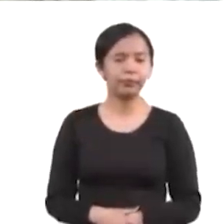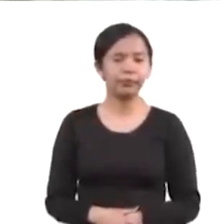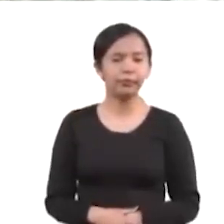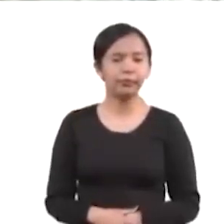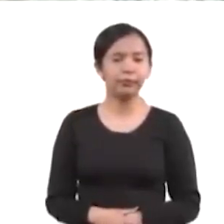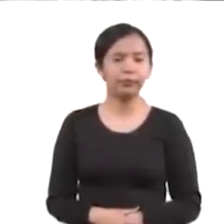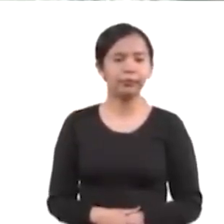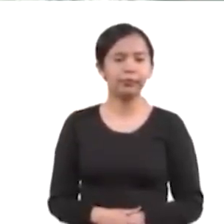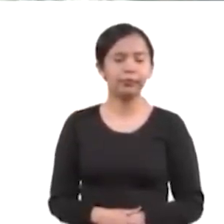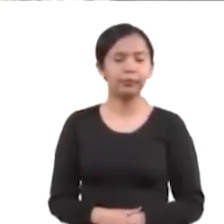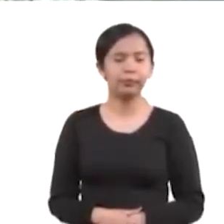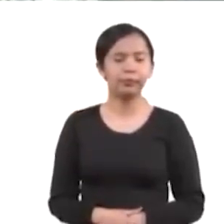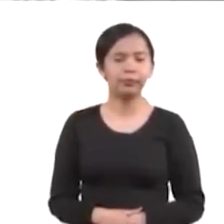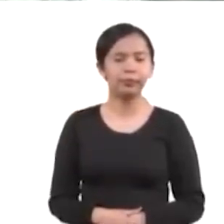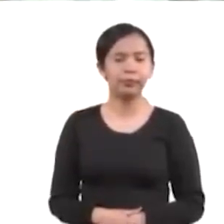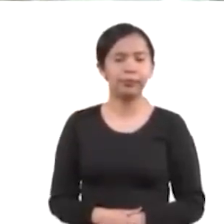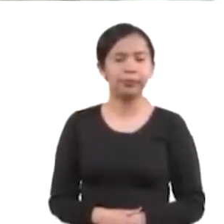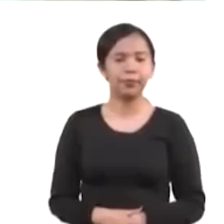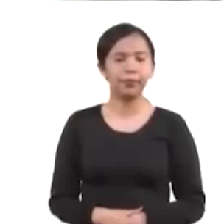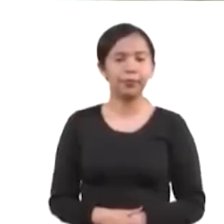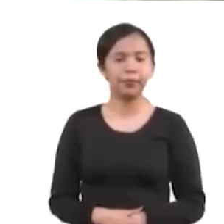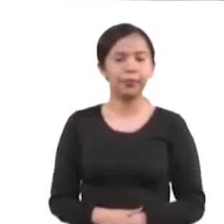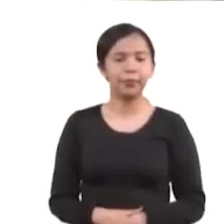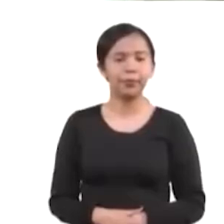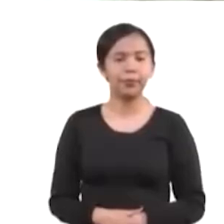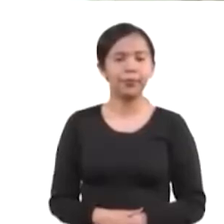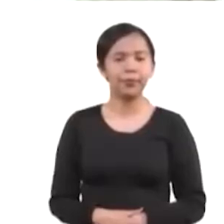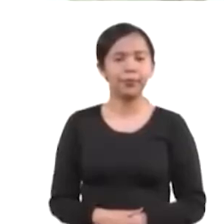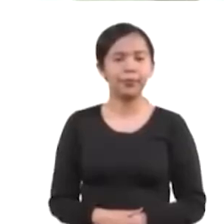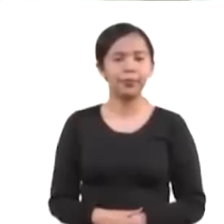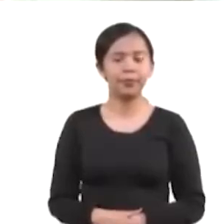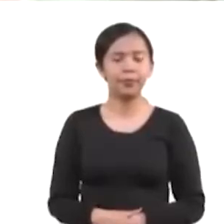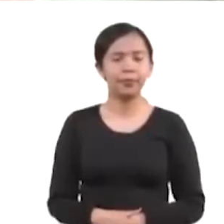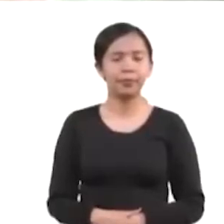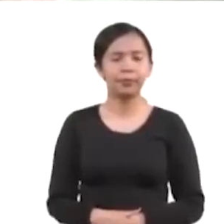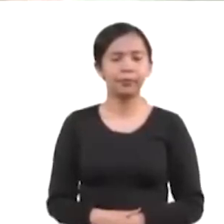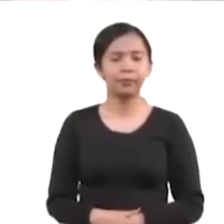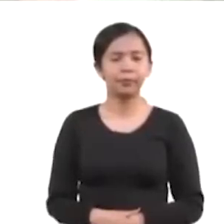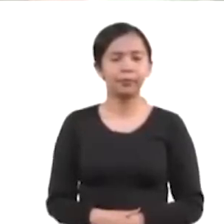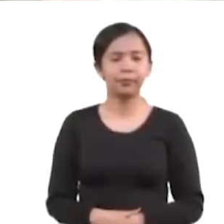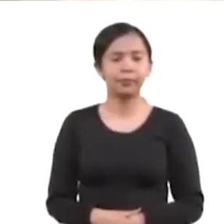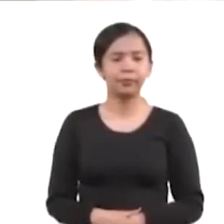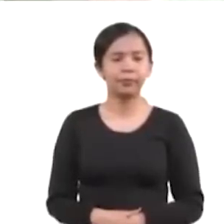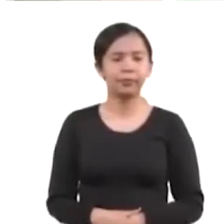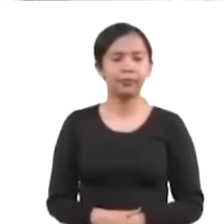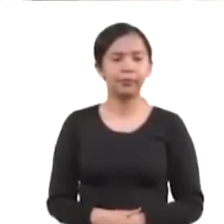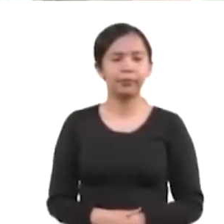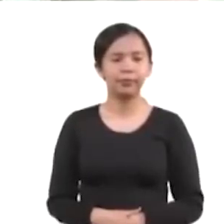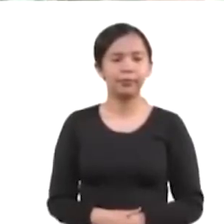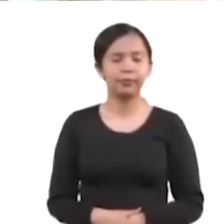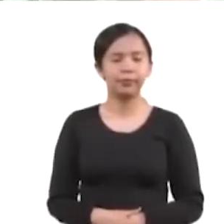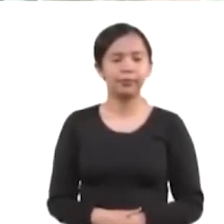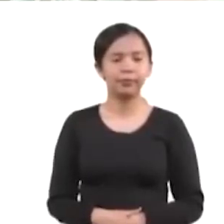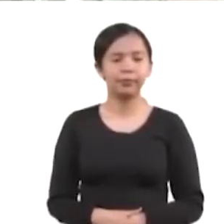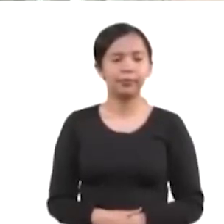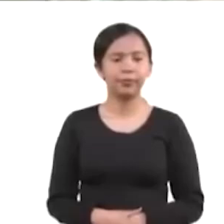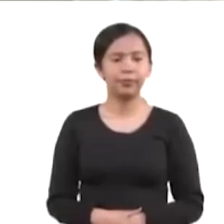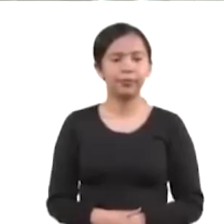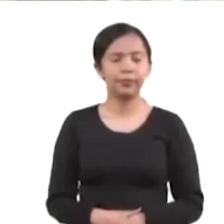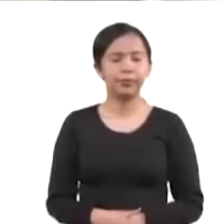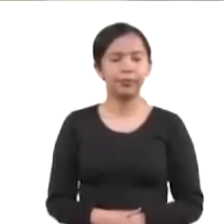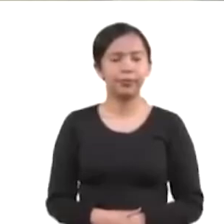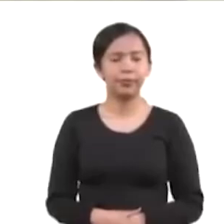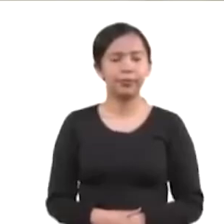para la reconexión del sistema de drenaje. Detalló que la intervención de la Terminal 2 incluye la apertura de 21 sondeos profundos